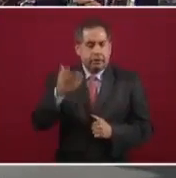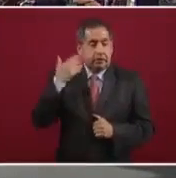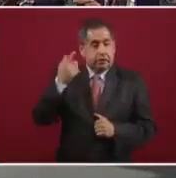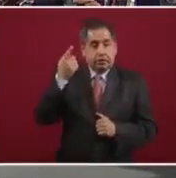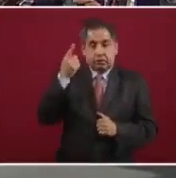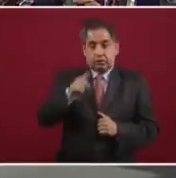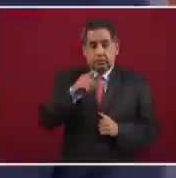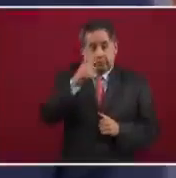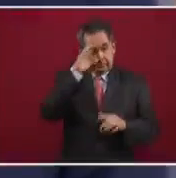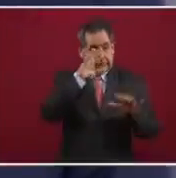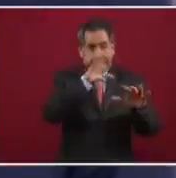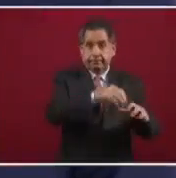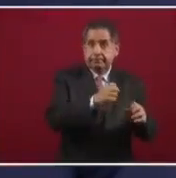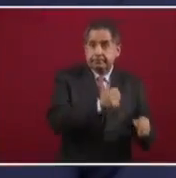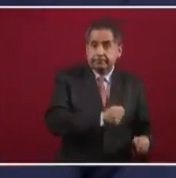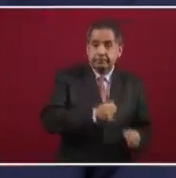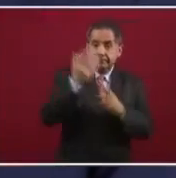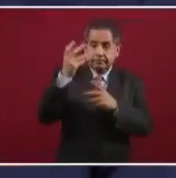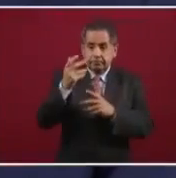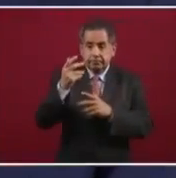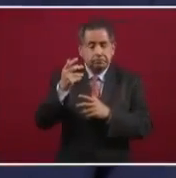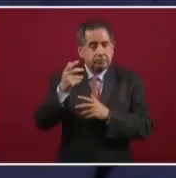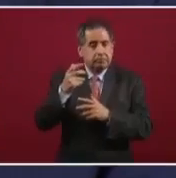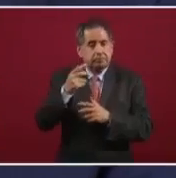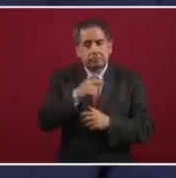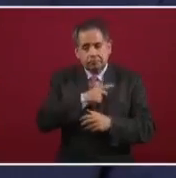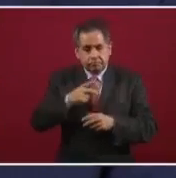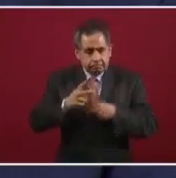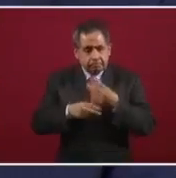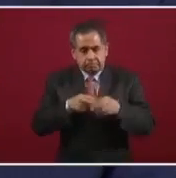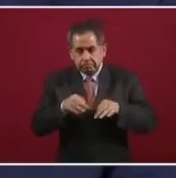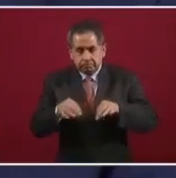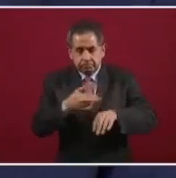de extradición, que se estaba